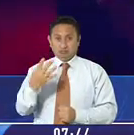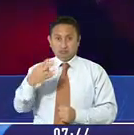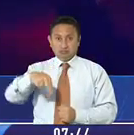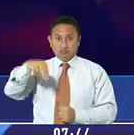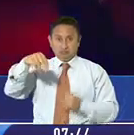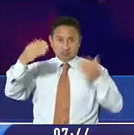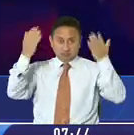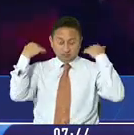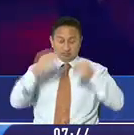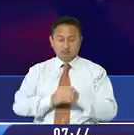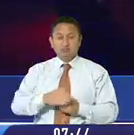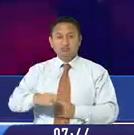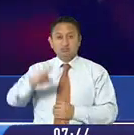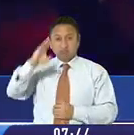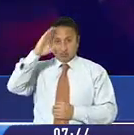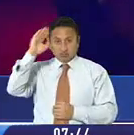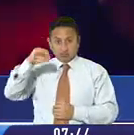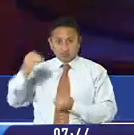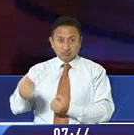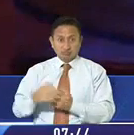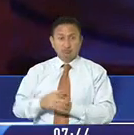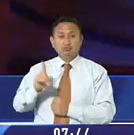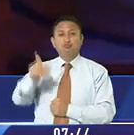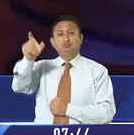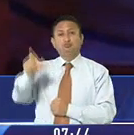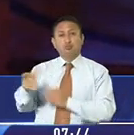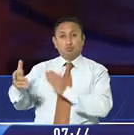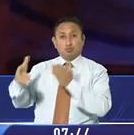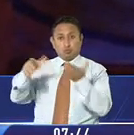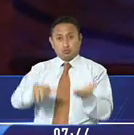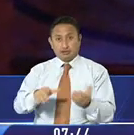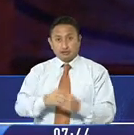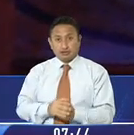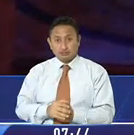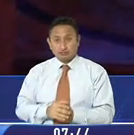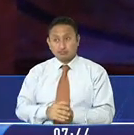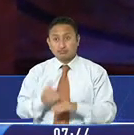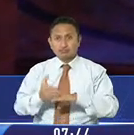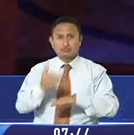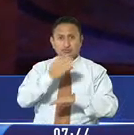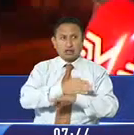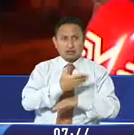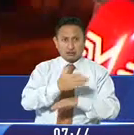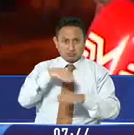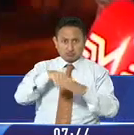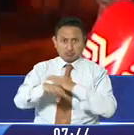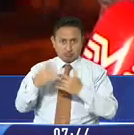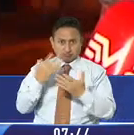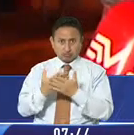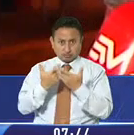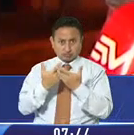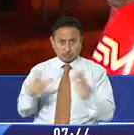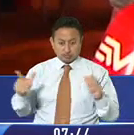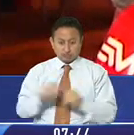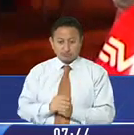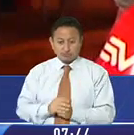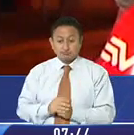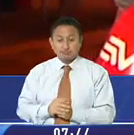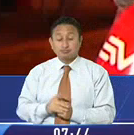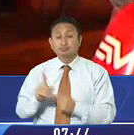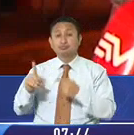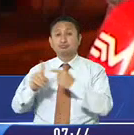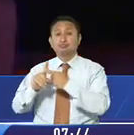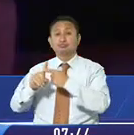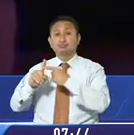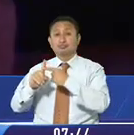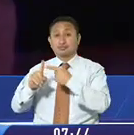La policía informó que uno de los fallecidos había salido hace poco de prisión. Efectivamente, uno de los heridos tiene tres